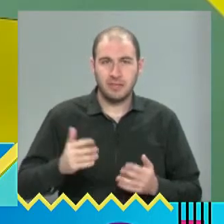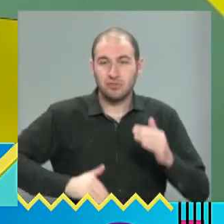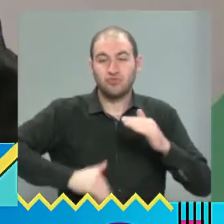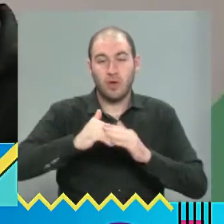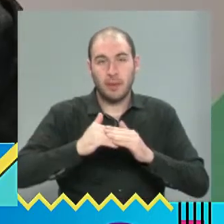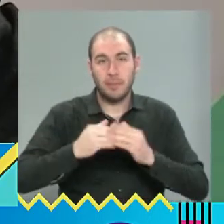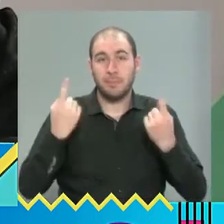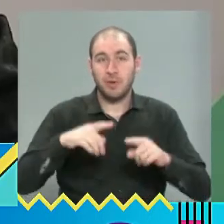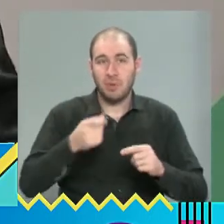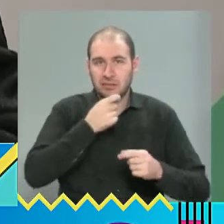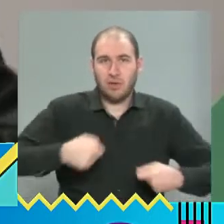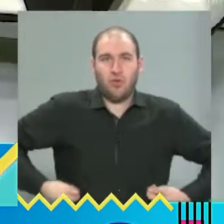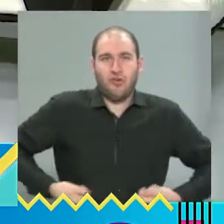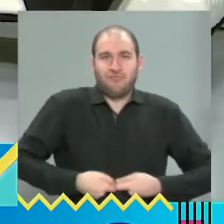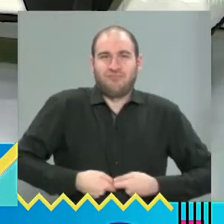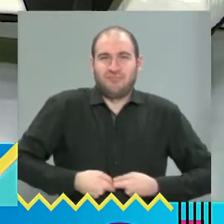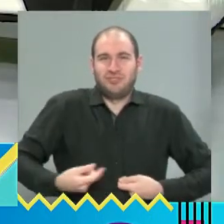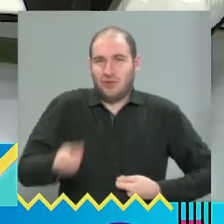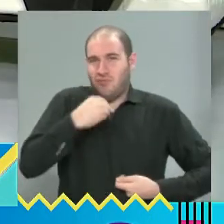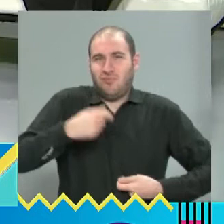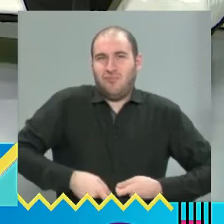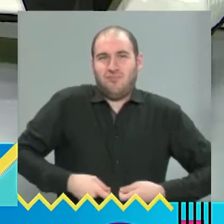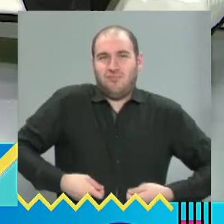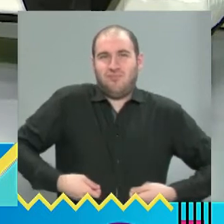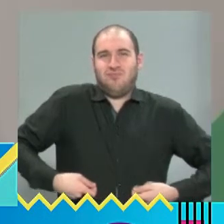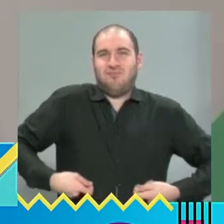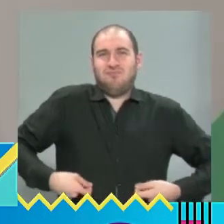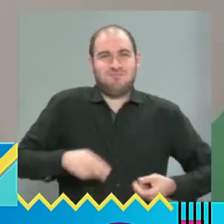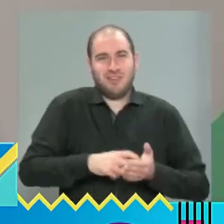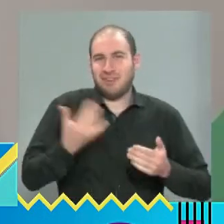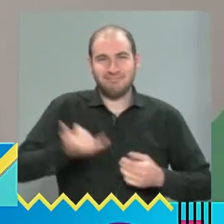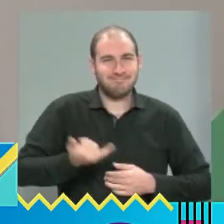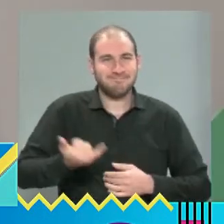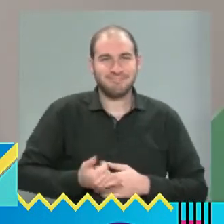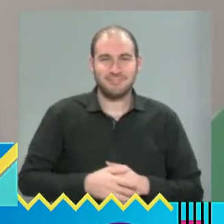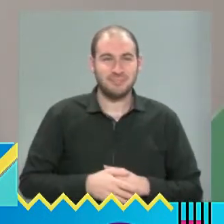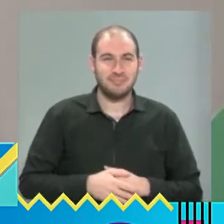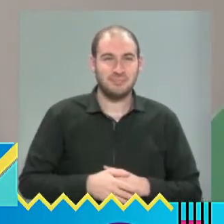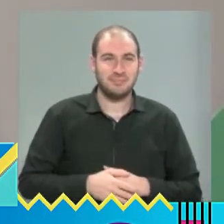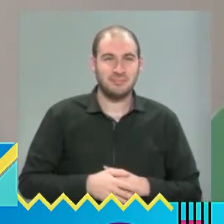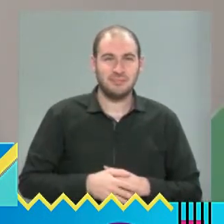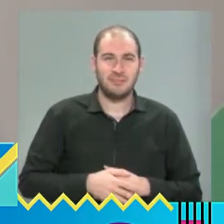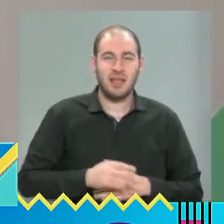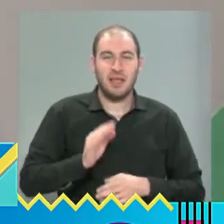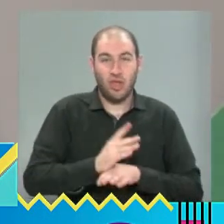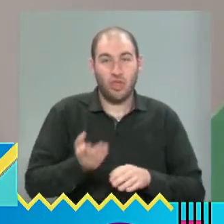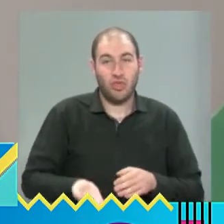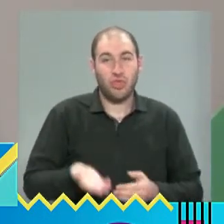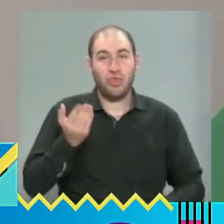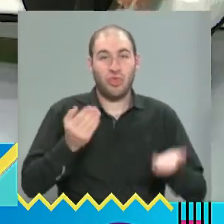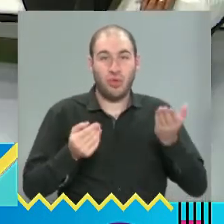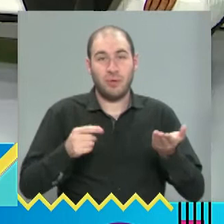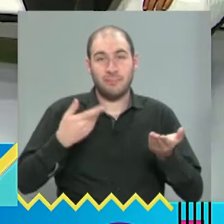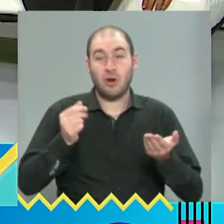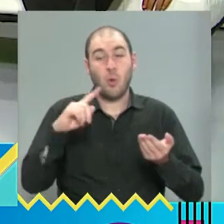suba, pero es como ponerse una faja acá. Sigo comiendo, pero algo pasa. Es decir, que sube lo que no sabemos a qué